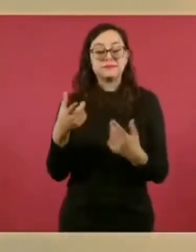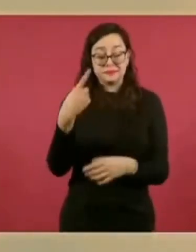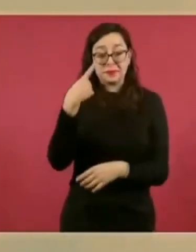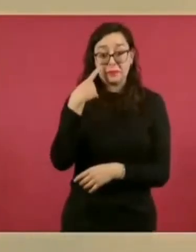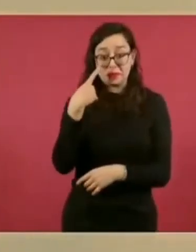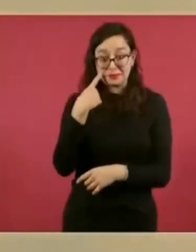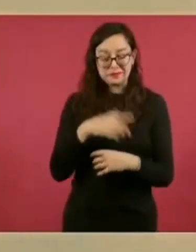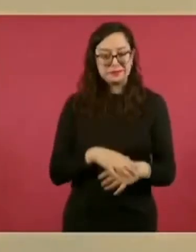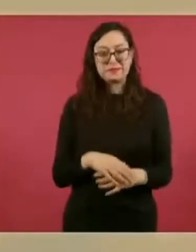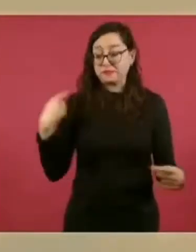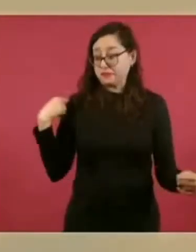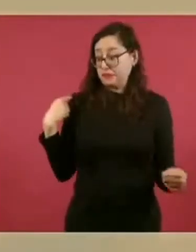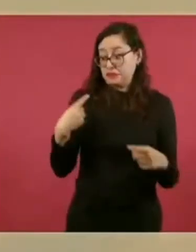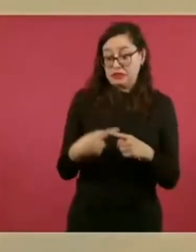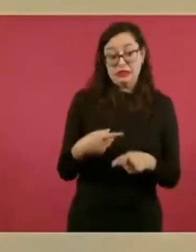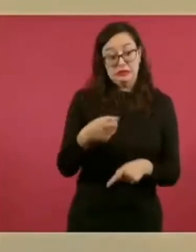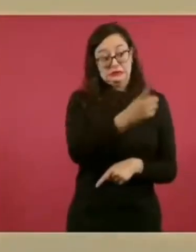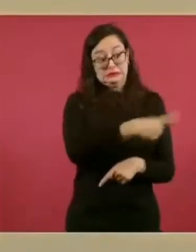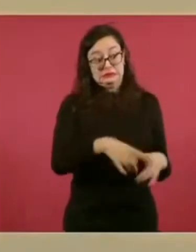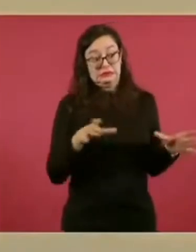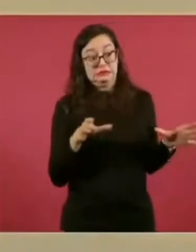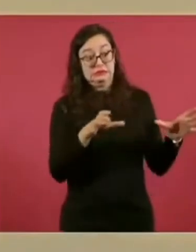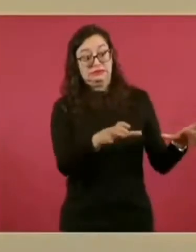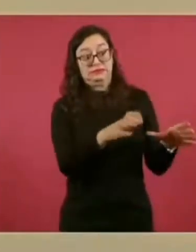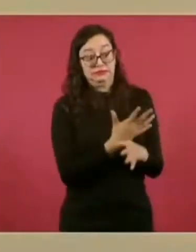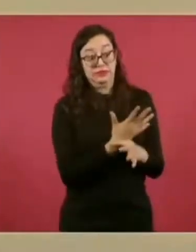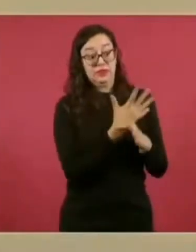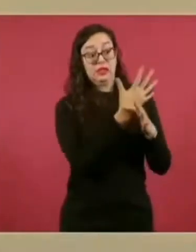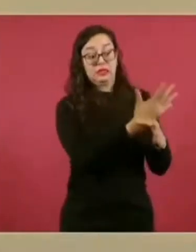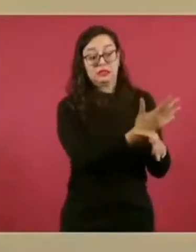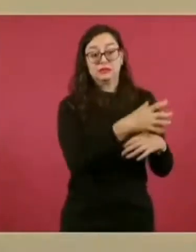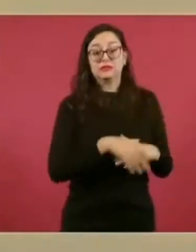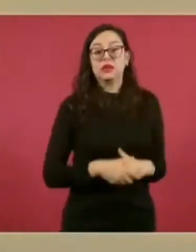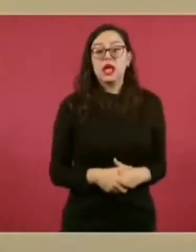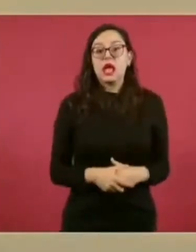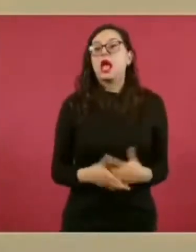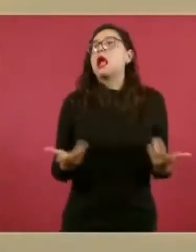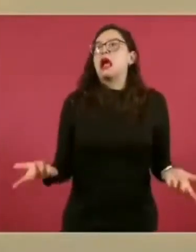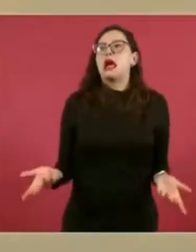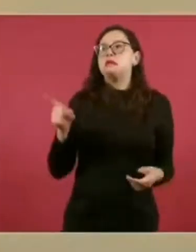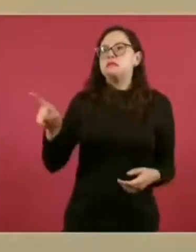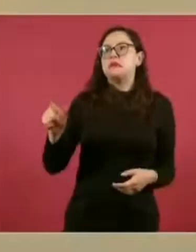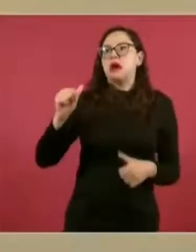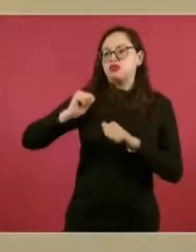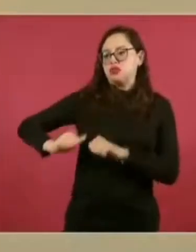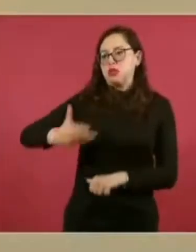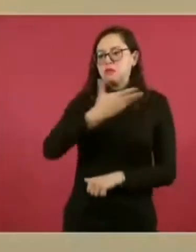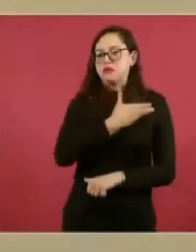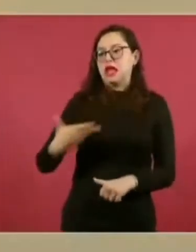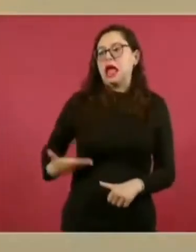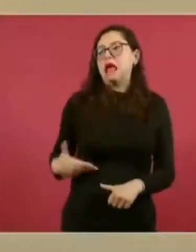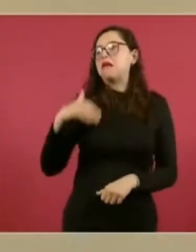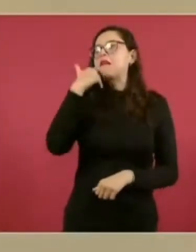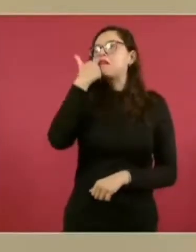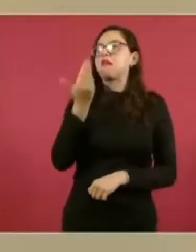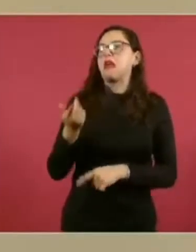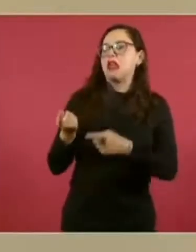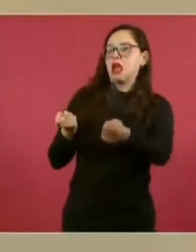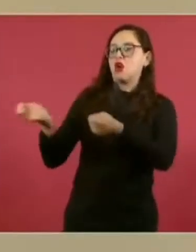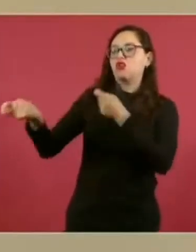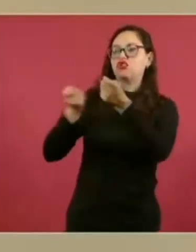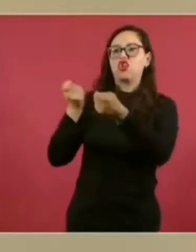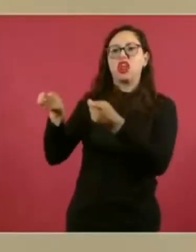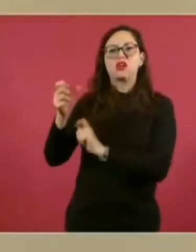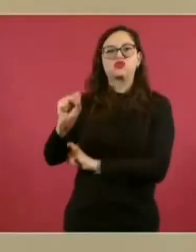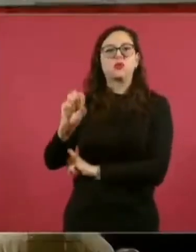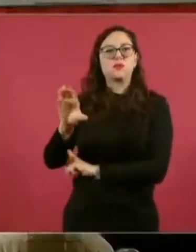manipulaciones que se ha dicho es que hay un interés por parte del Ejecutivo de controlar el Poder Judicial, en específico la Suprema